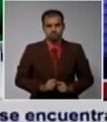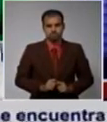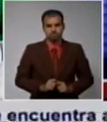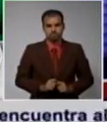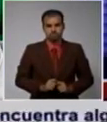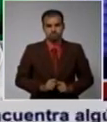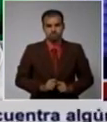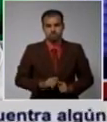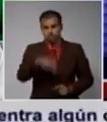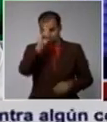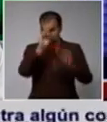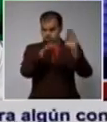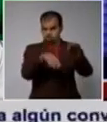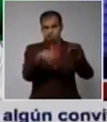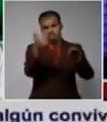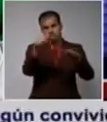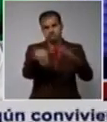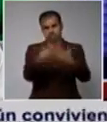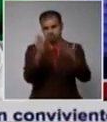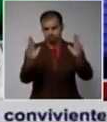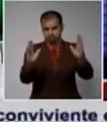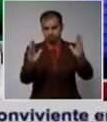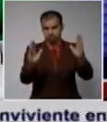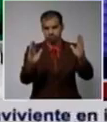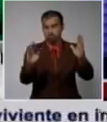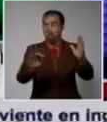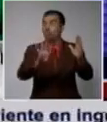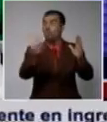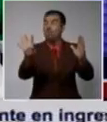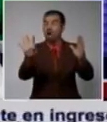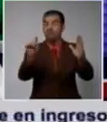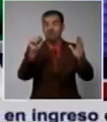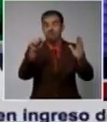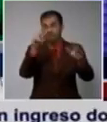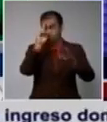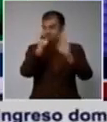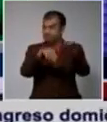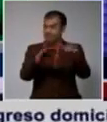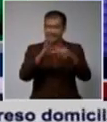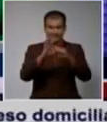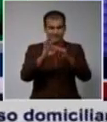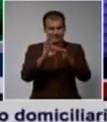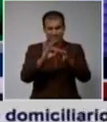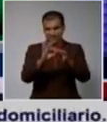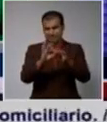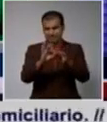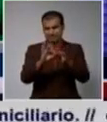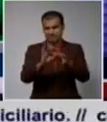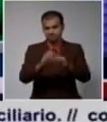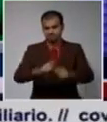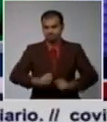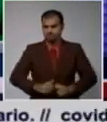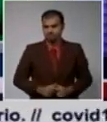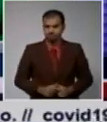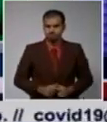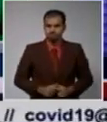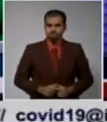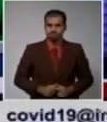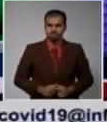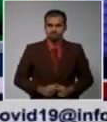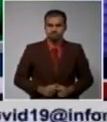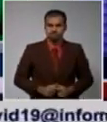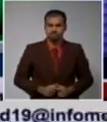de 10 días, 4 de ellos en terapia intensiva, fue presentado un grupo